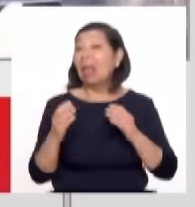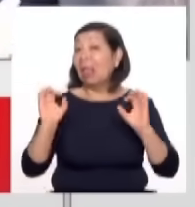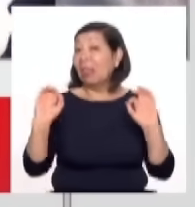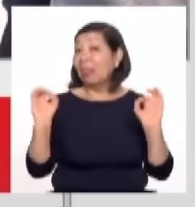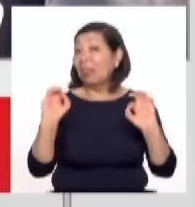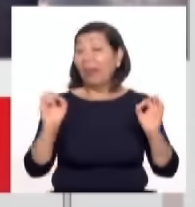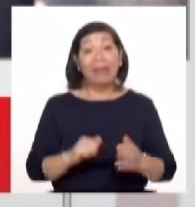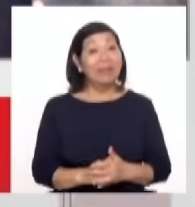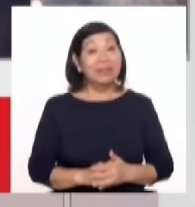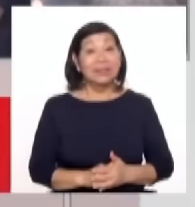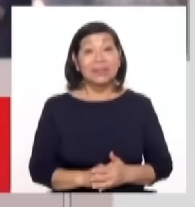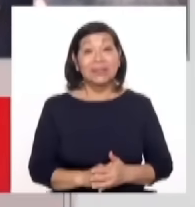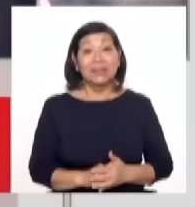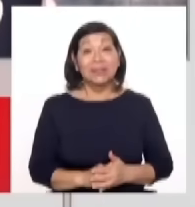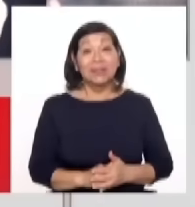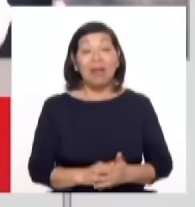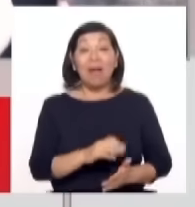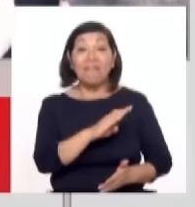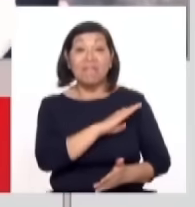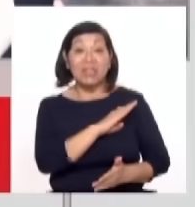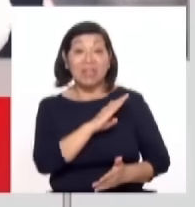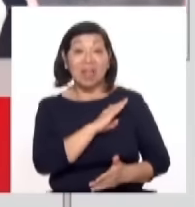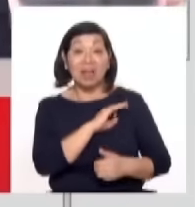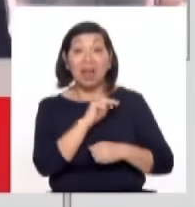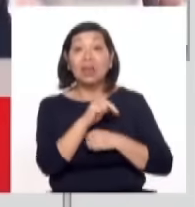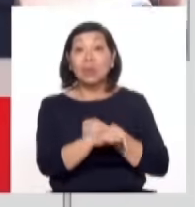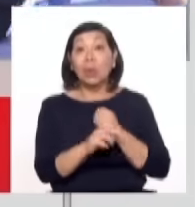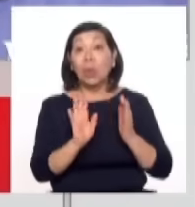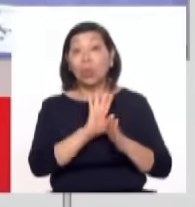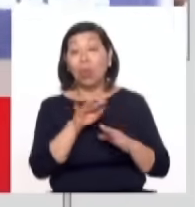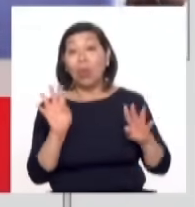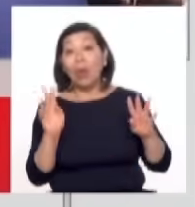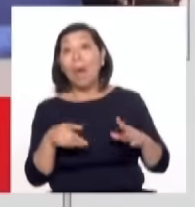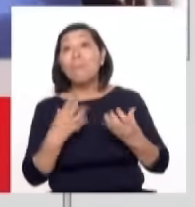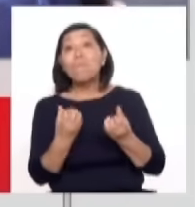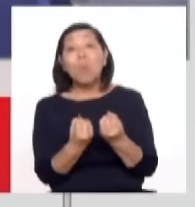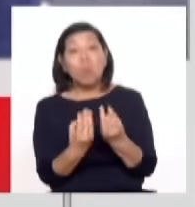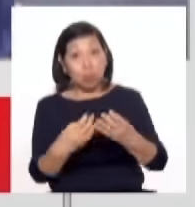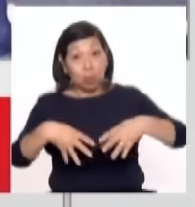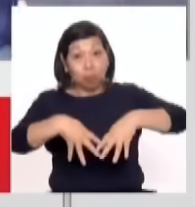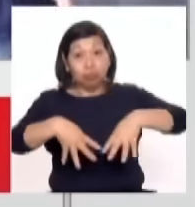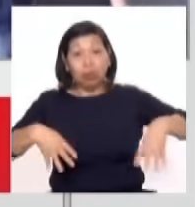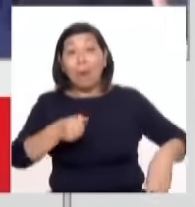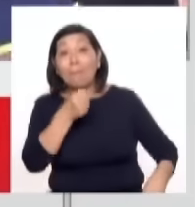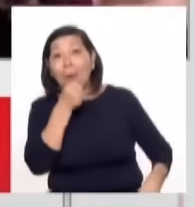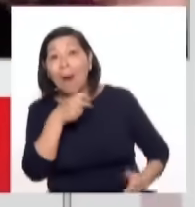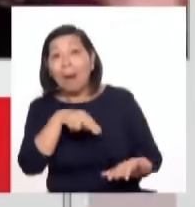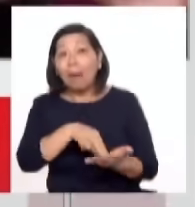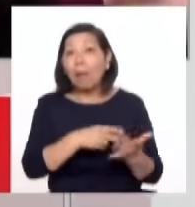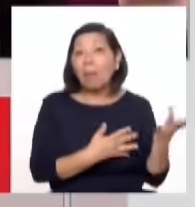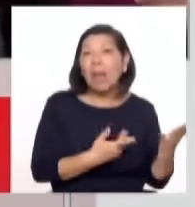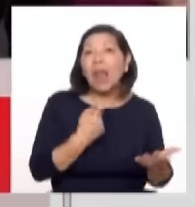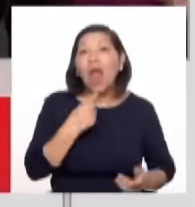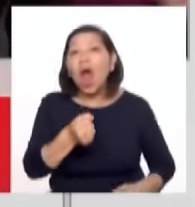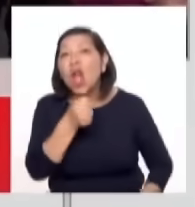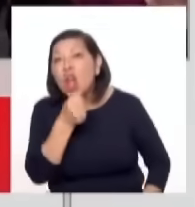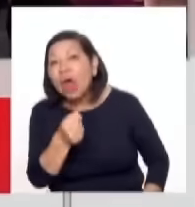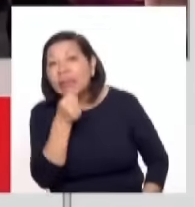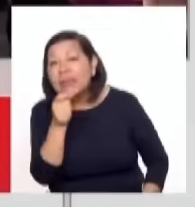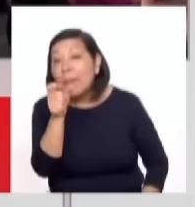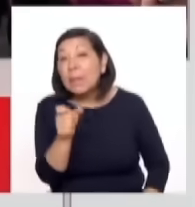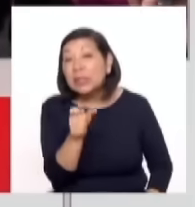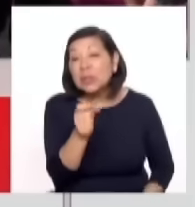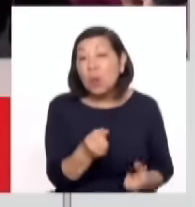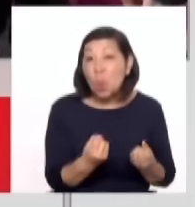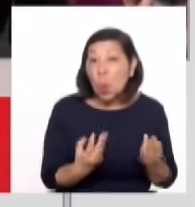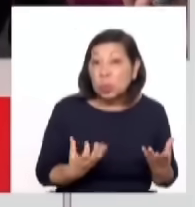de la Fiscalía de la Nación, lo que sí hay mucha expectativa de la prensa que se encuentra en estos momentos en este lugar. Hemos